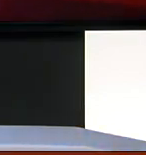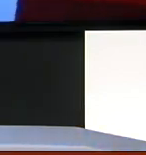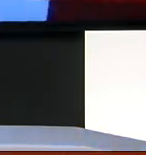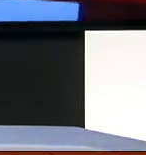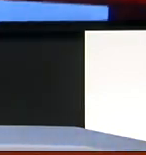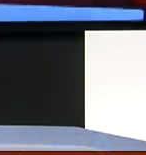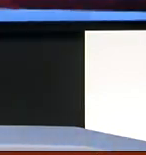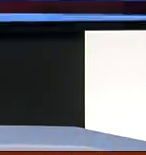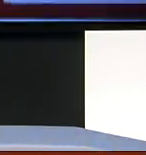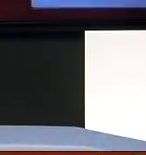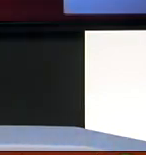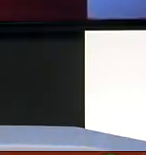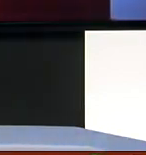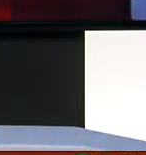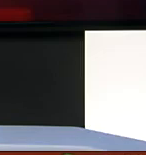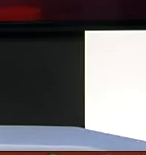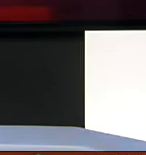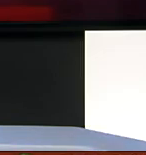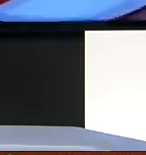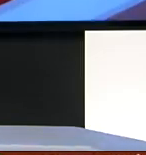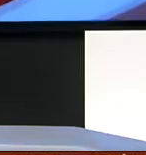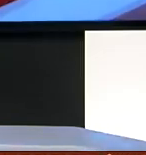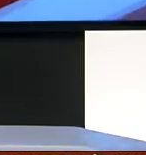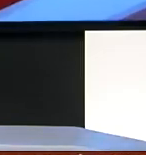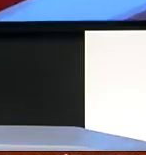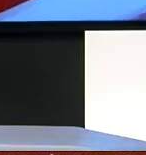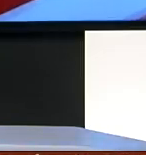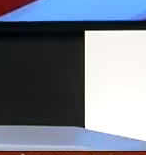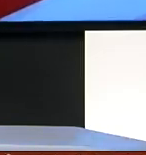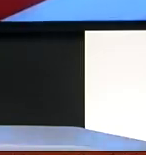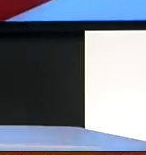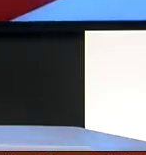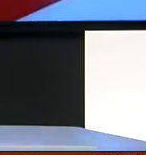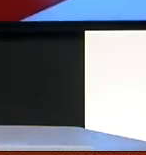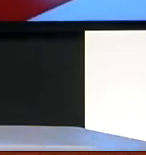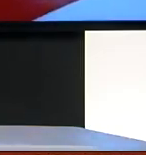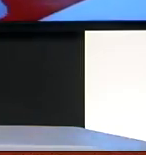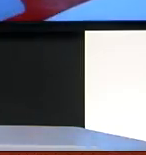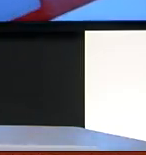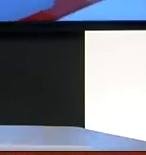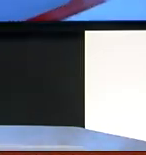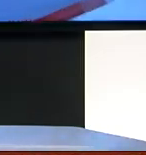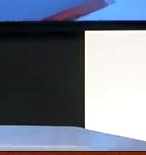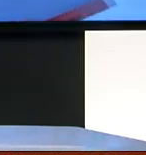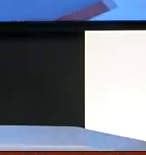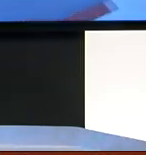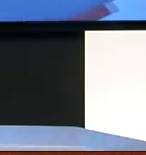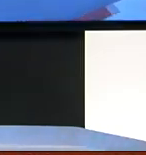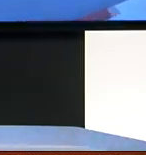semana. Igualmente para ustedes, hasta la próxima. Hasta luego. En otros temas, el bolero será